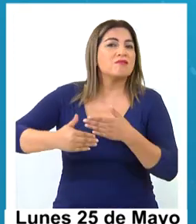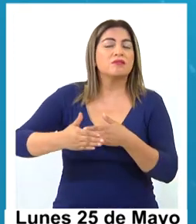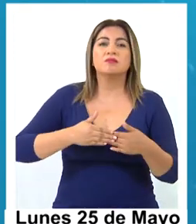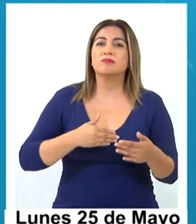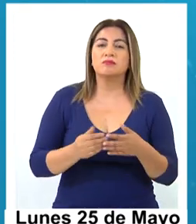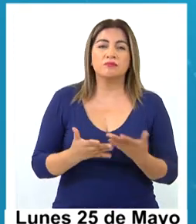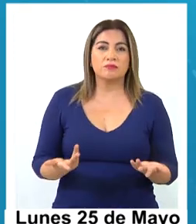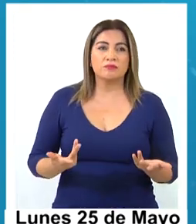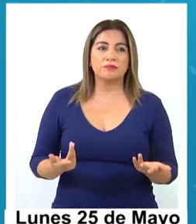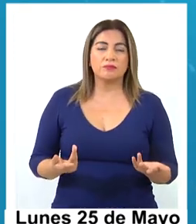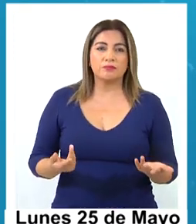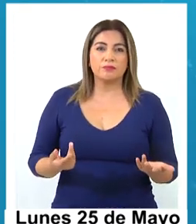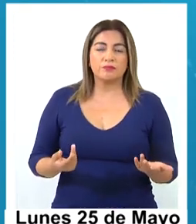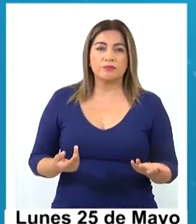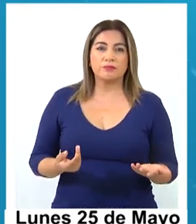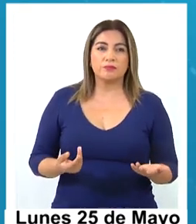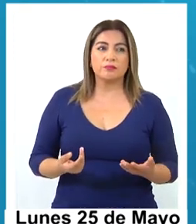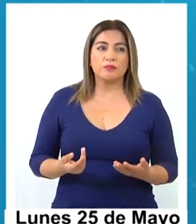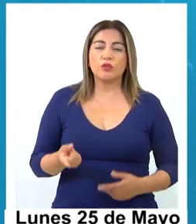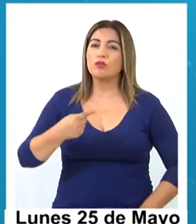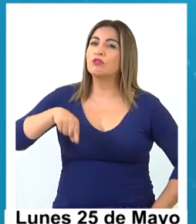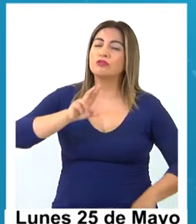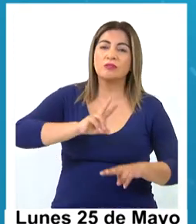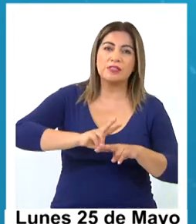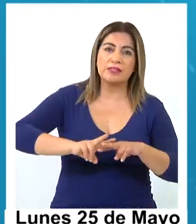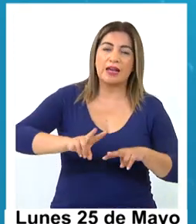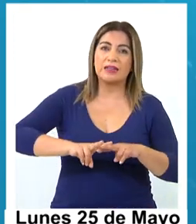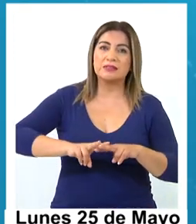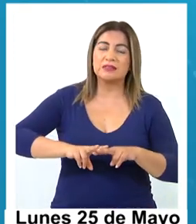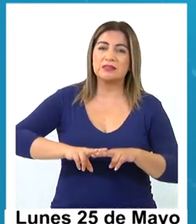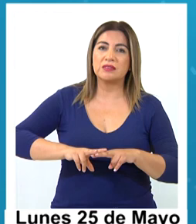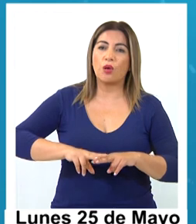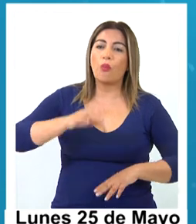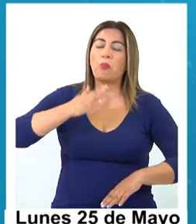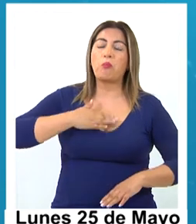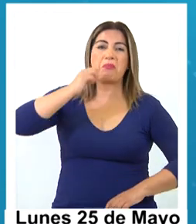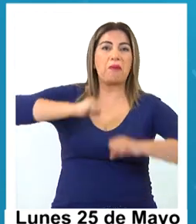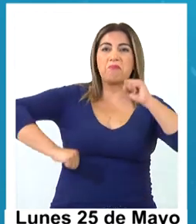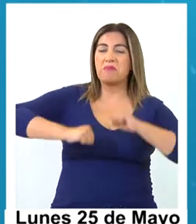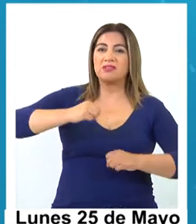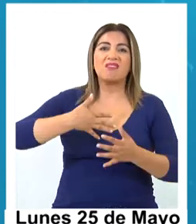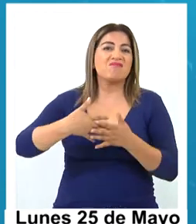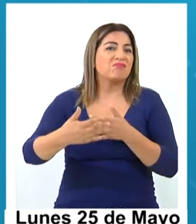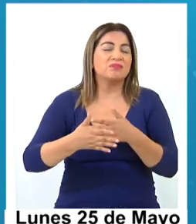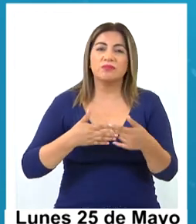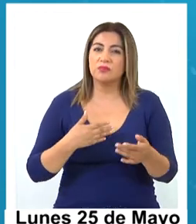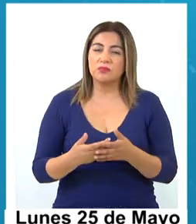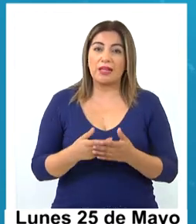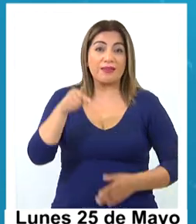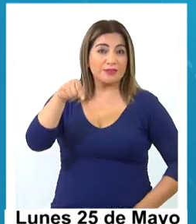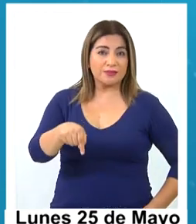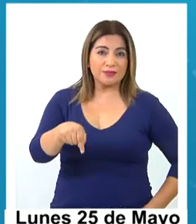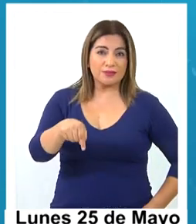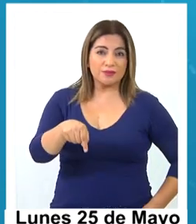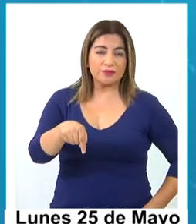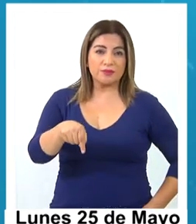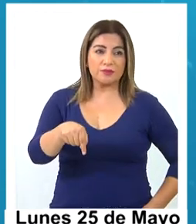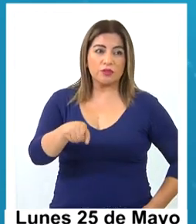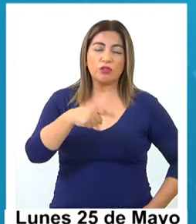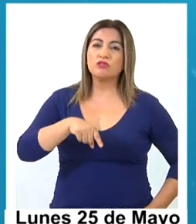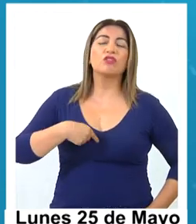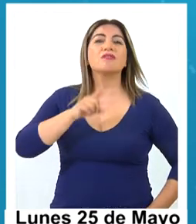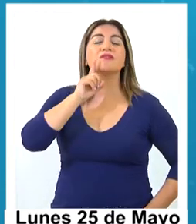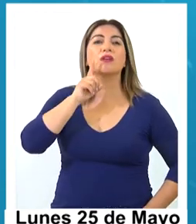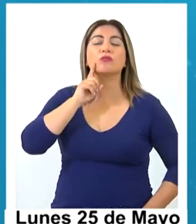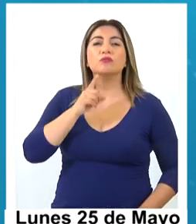les hacen generales tenemos que generar estas empresas unipersonales para de esa forma